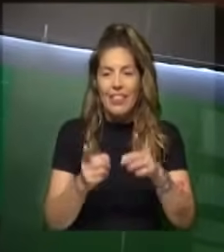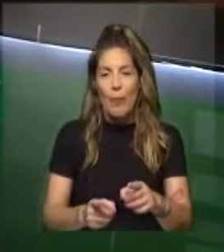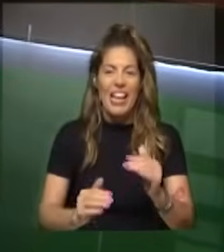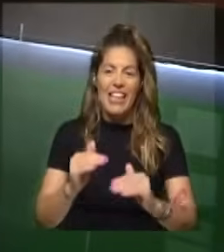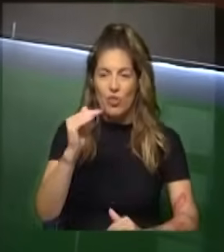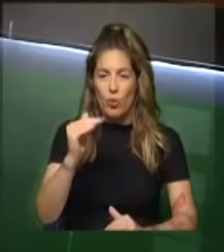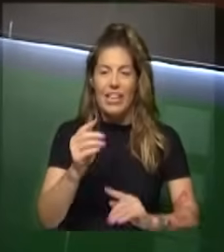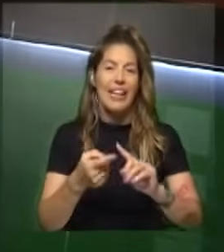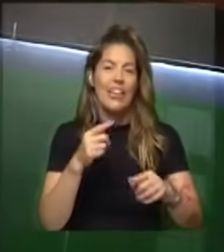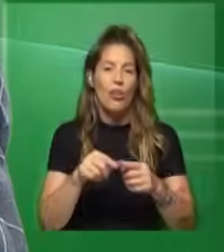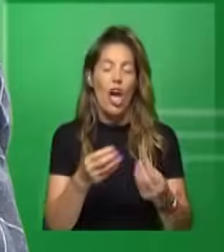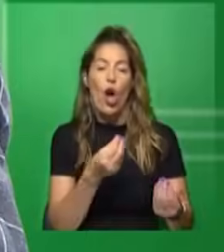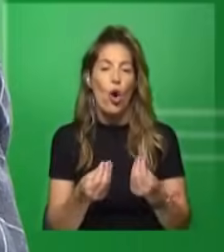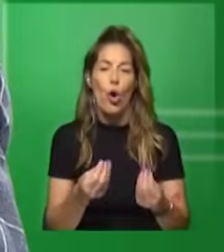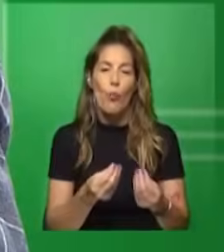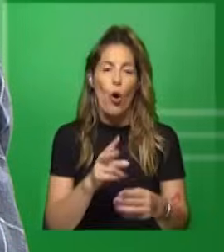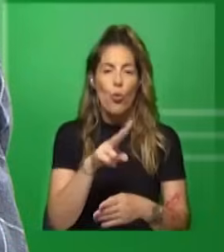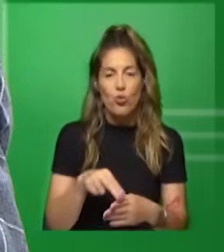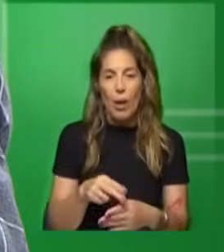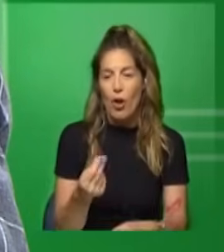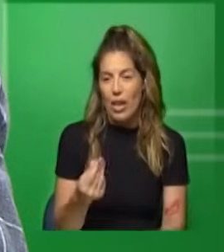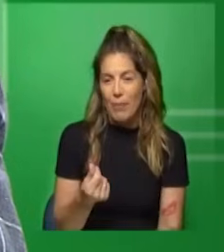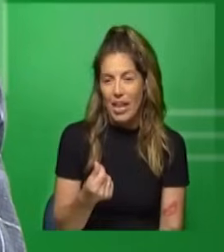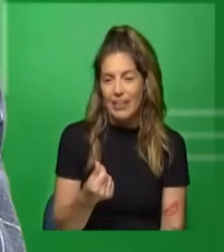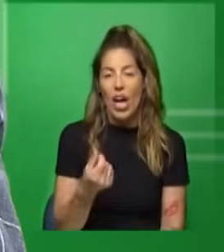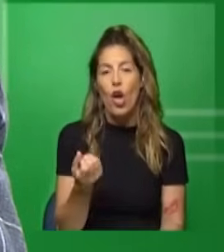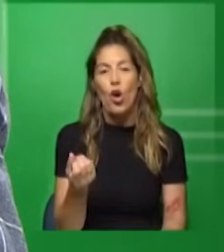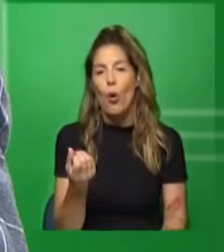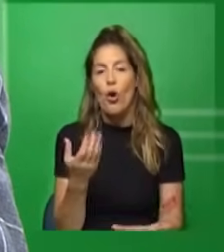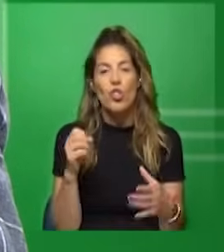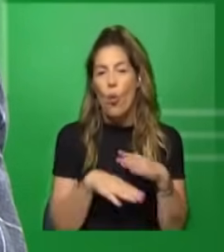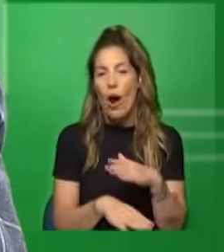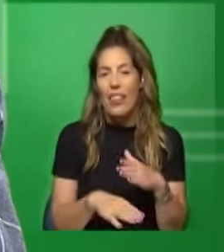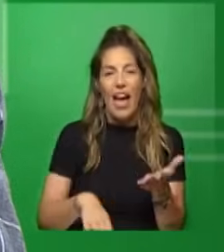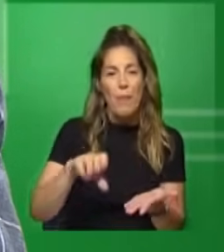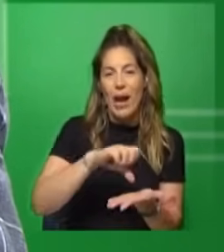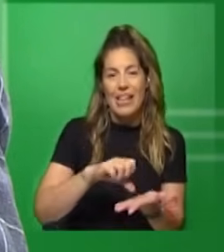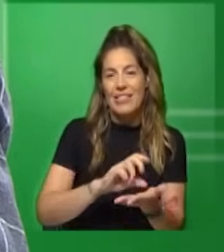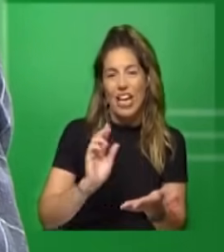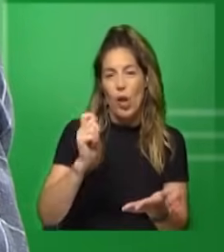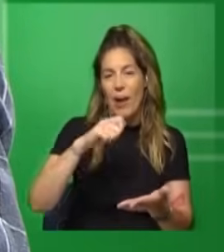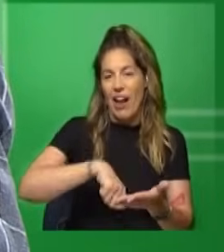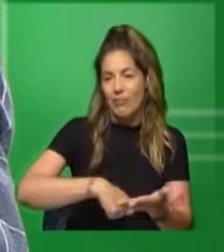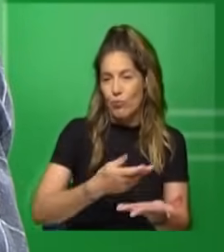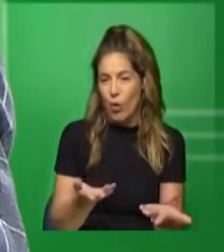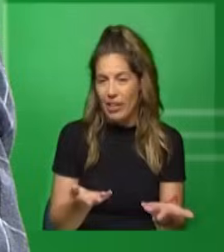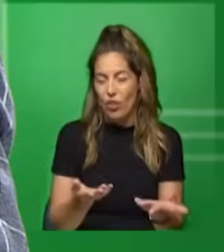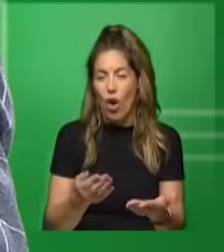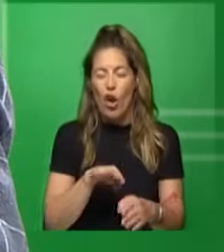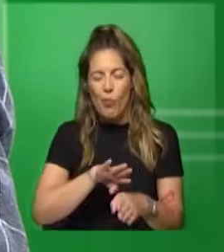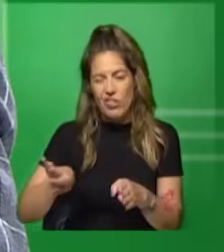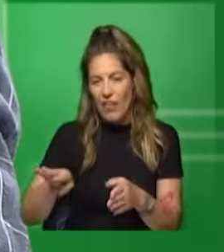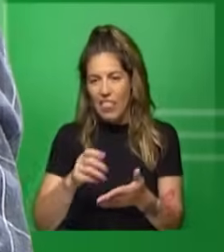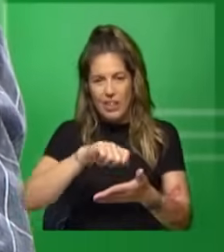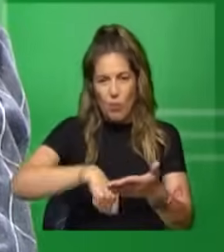desigualdad que tiene que ver con cómo se utiliza la plata, cómo se guarda en paraísos fiscales, cómo se evaden impuestos, cómo se tiene una escala